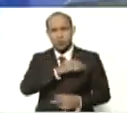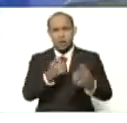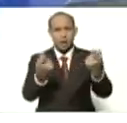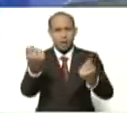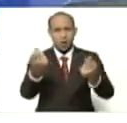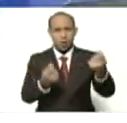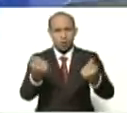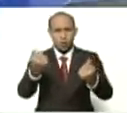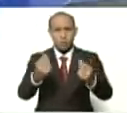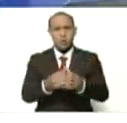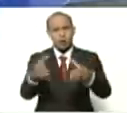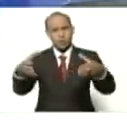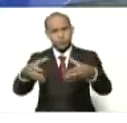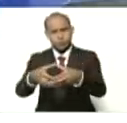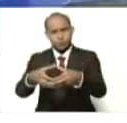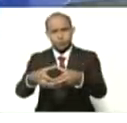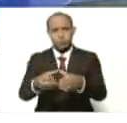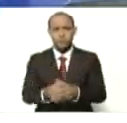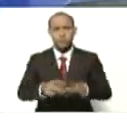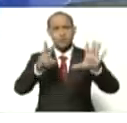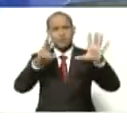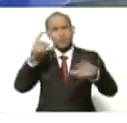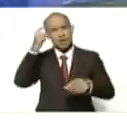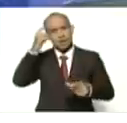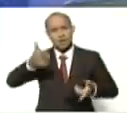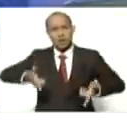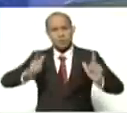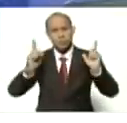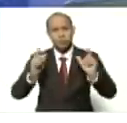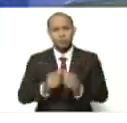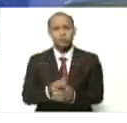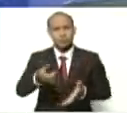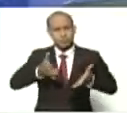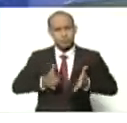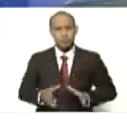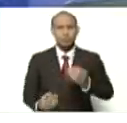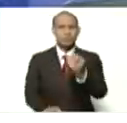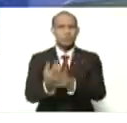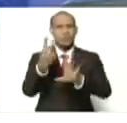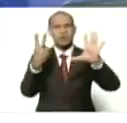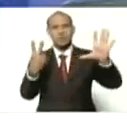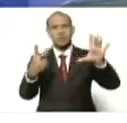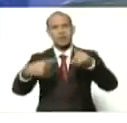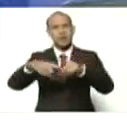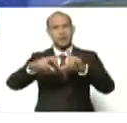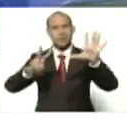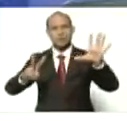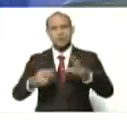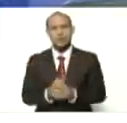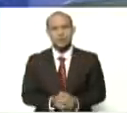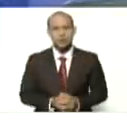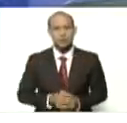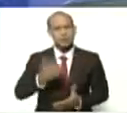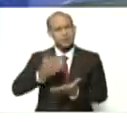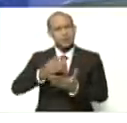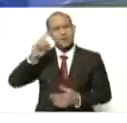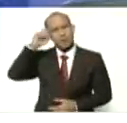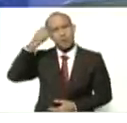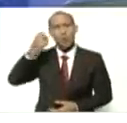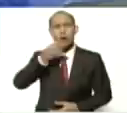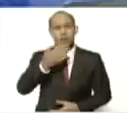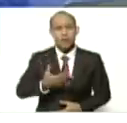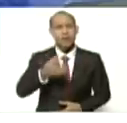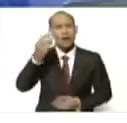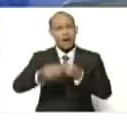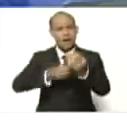colectiva de siete días también por eso nació el 77 siempre tenemos que recordar muy bien y hacer